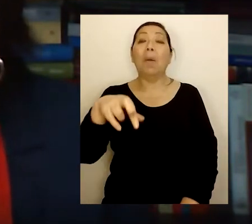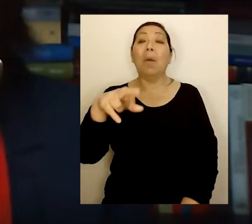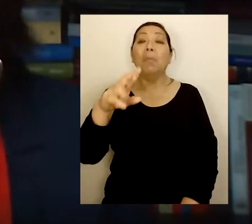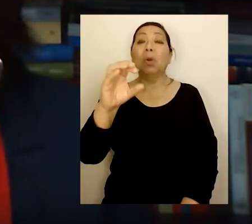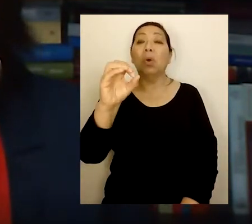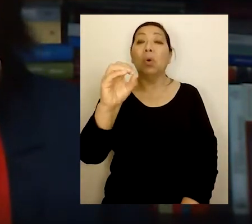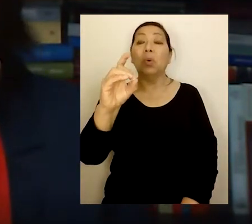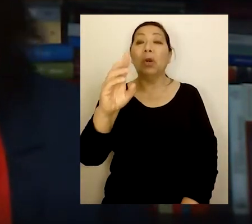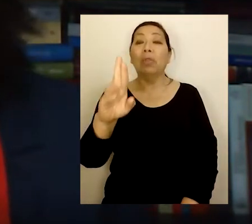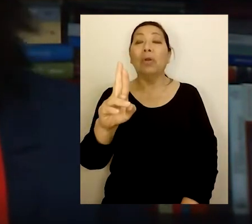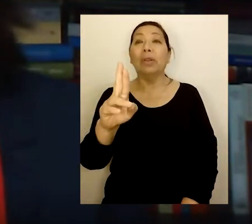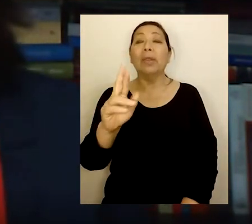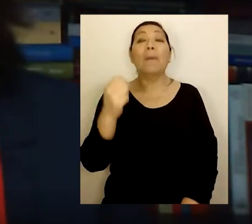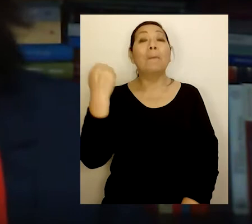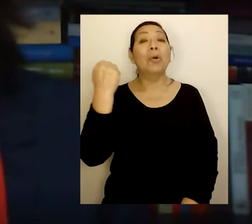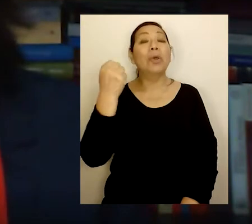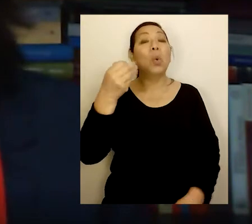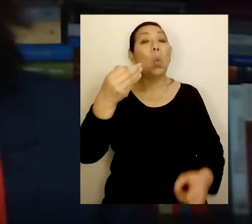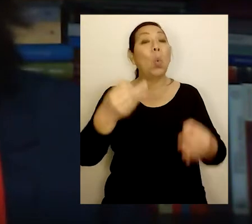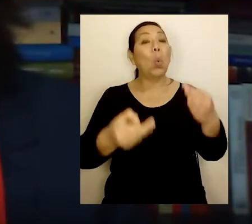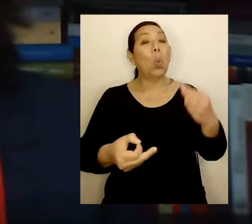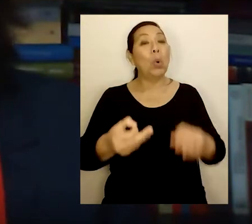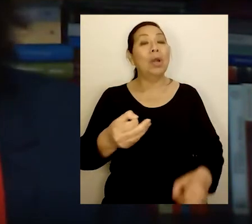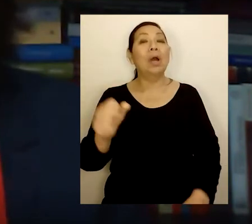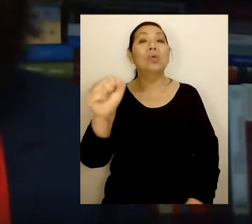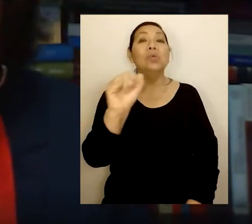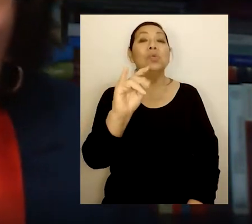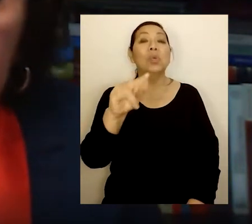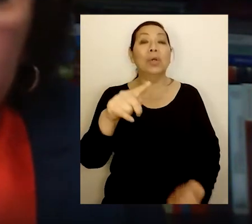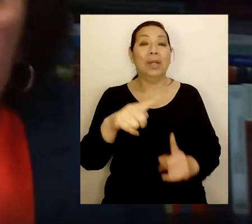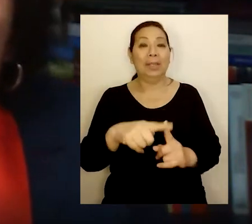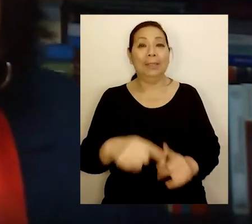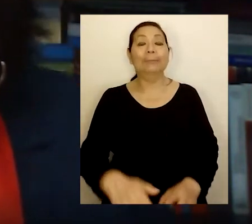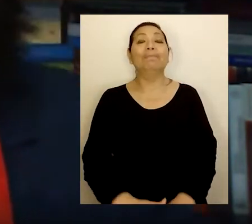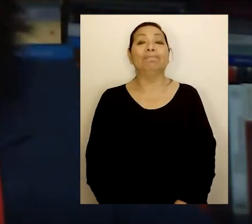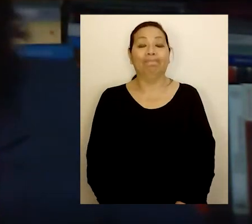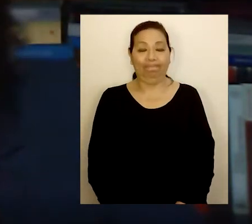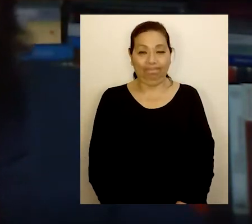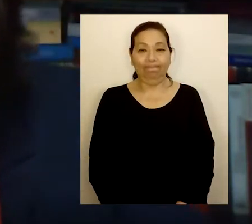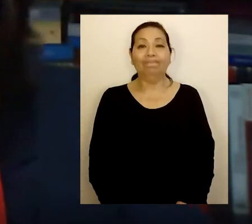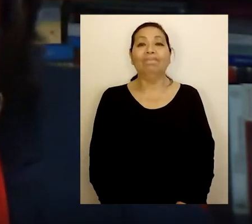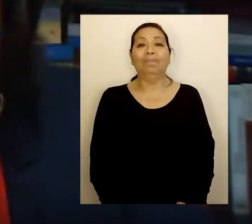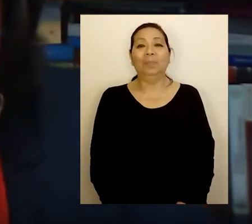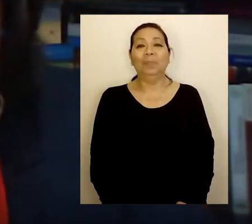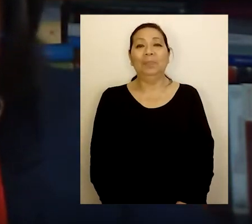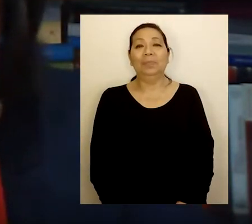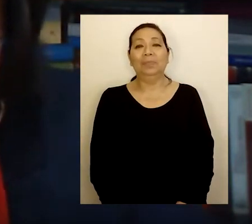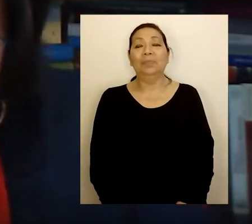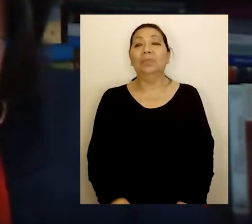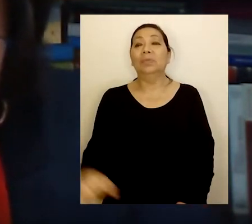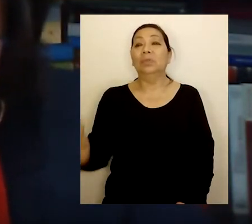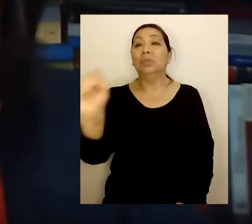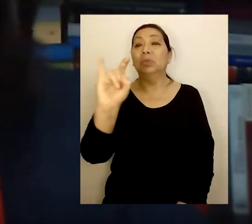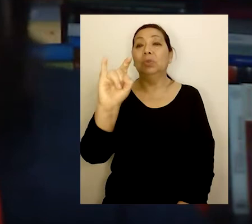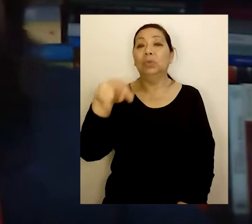del Poder Judicial. Empezamos con la SUNAT. Sí. Abogados de la